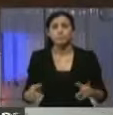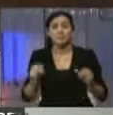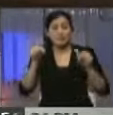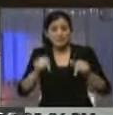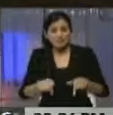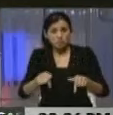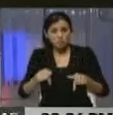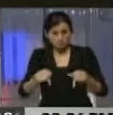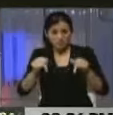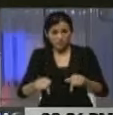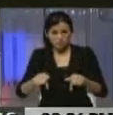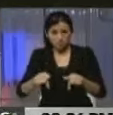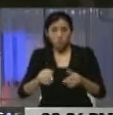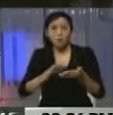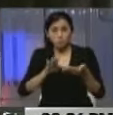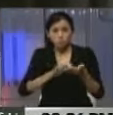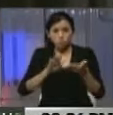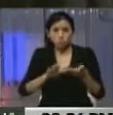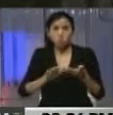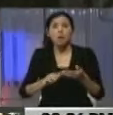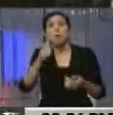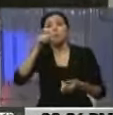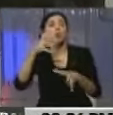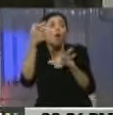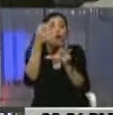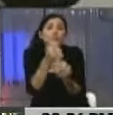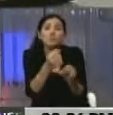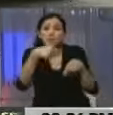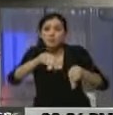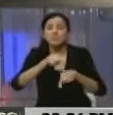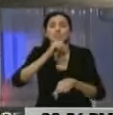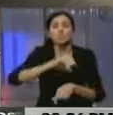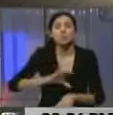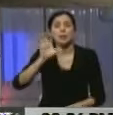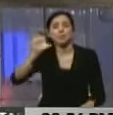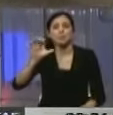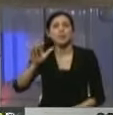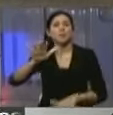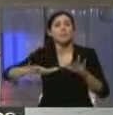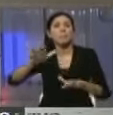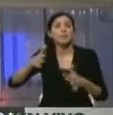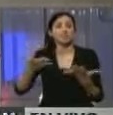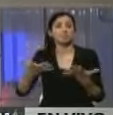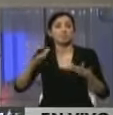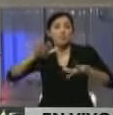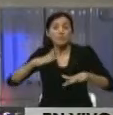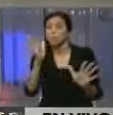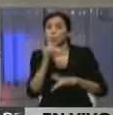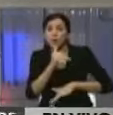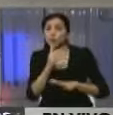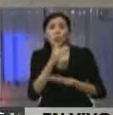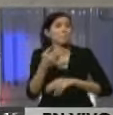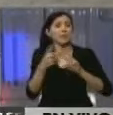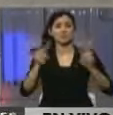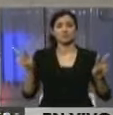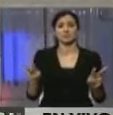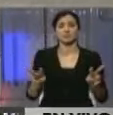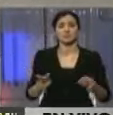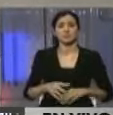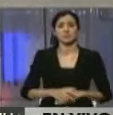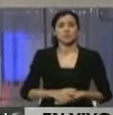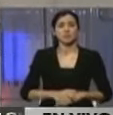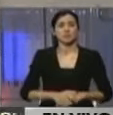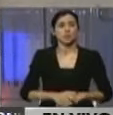país, depende un pueblo, depende la historia de una patria, depende la paz. Para que venga alguien